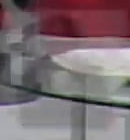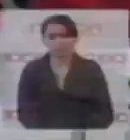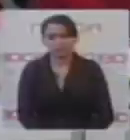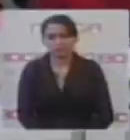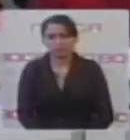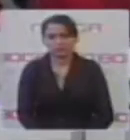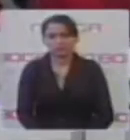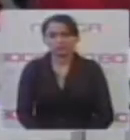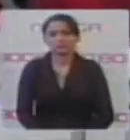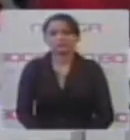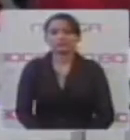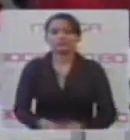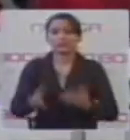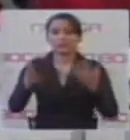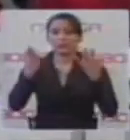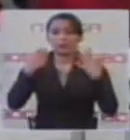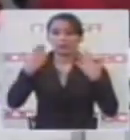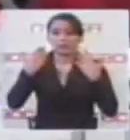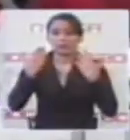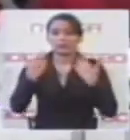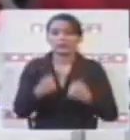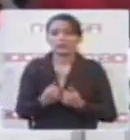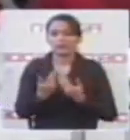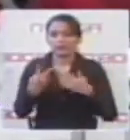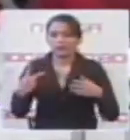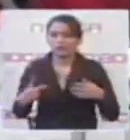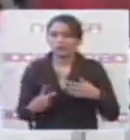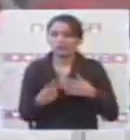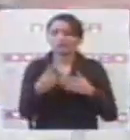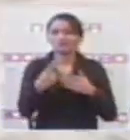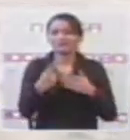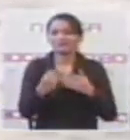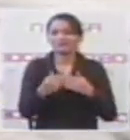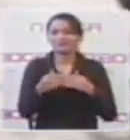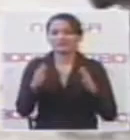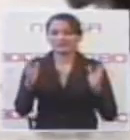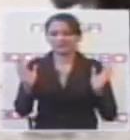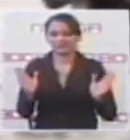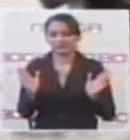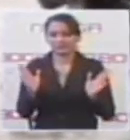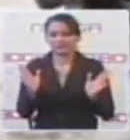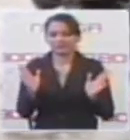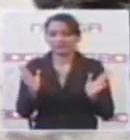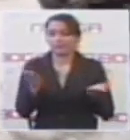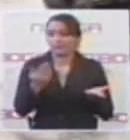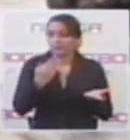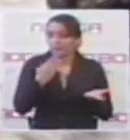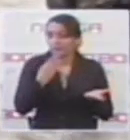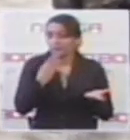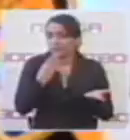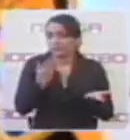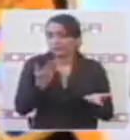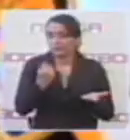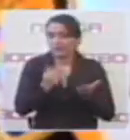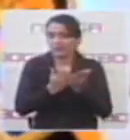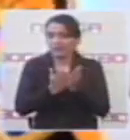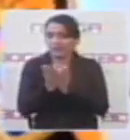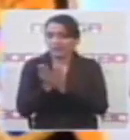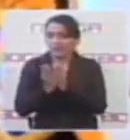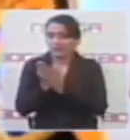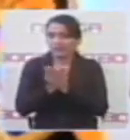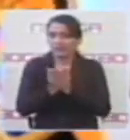Tequil se inauguró una nueva empresa que promocionará o proporcionará, también mejor dicho, de servicios